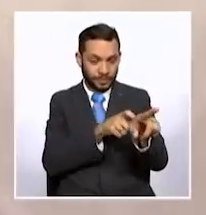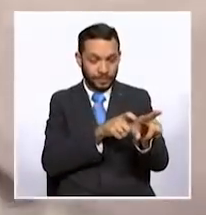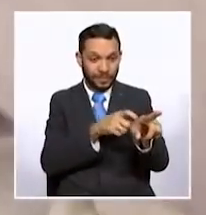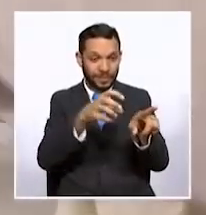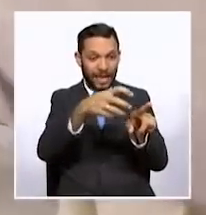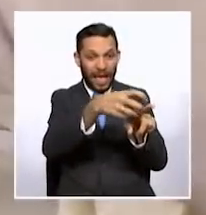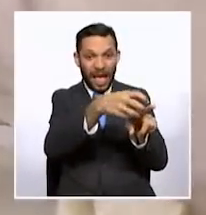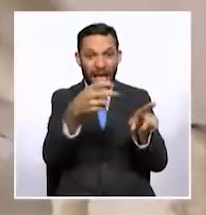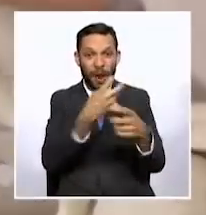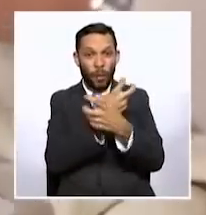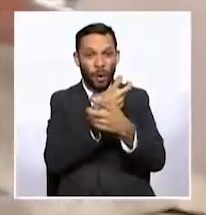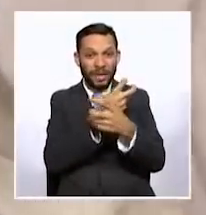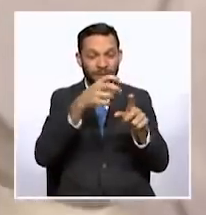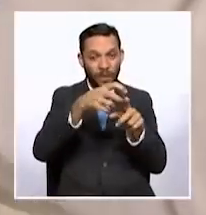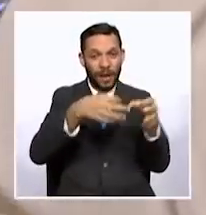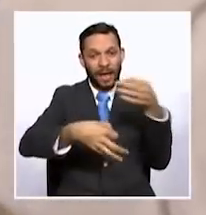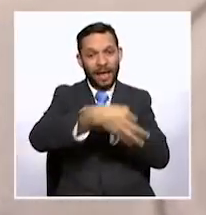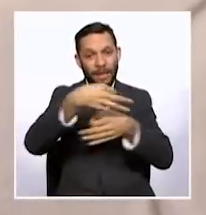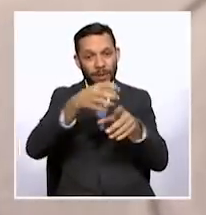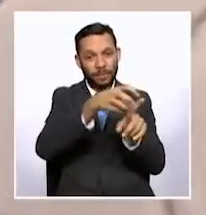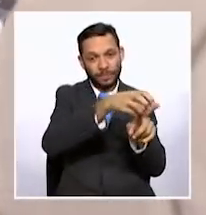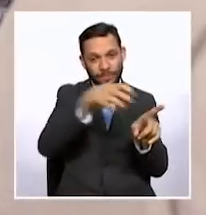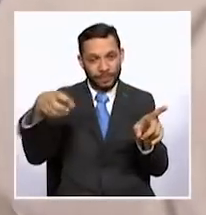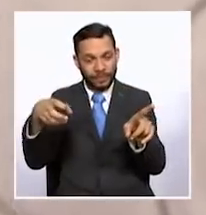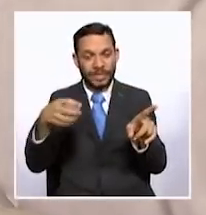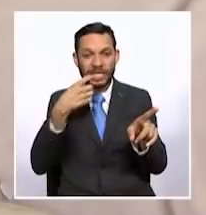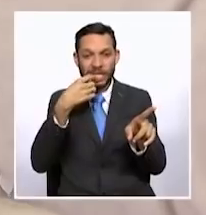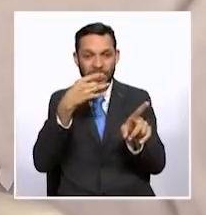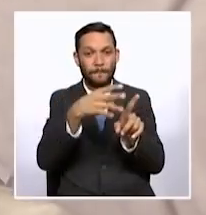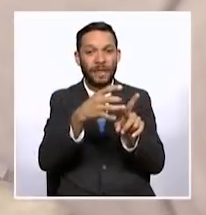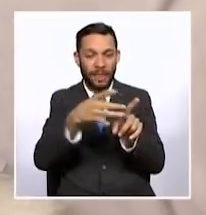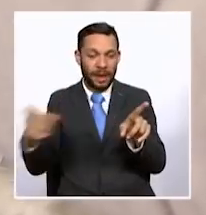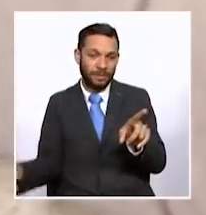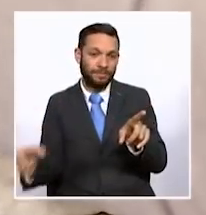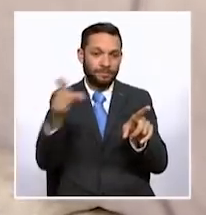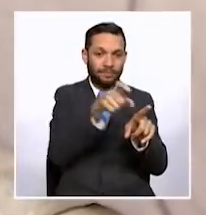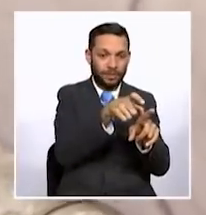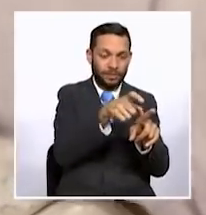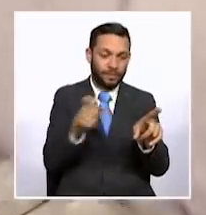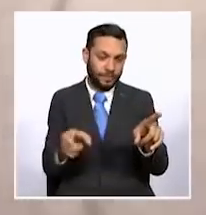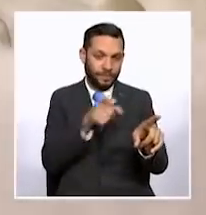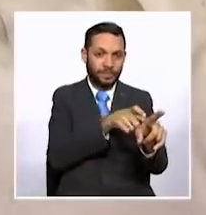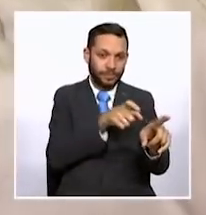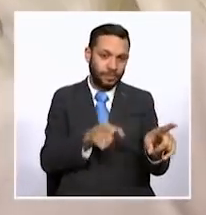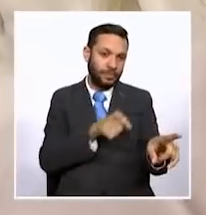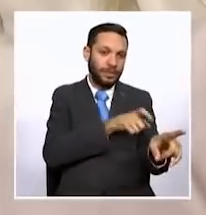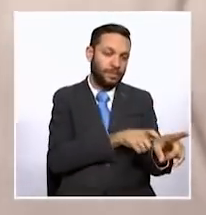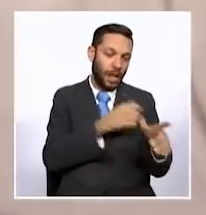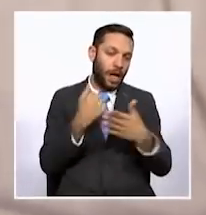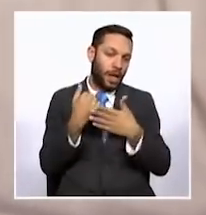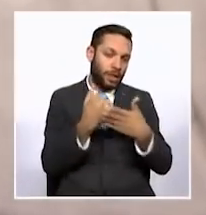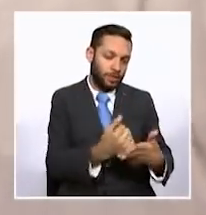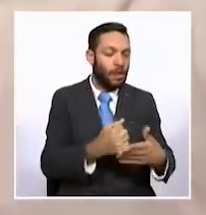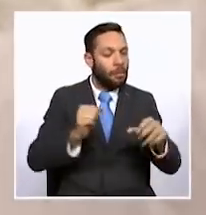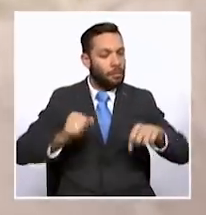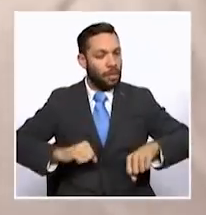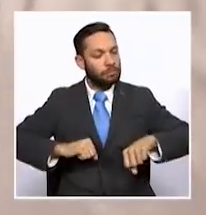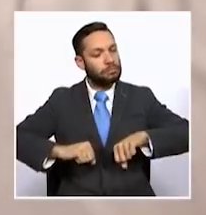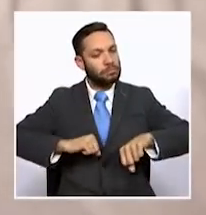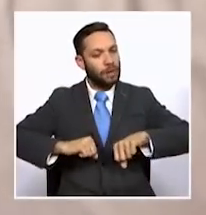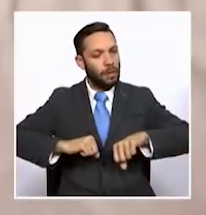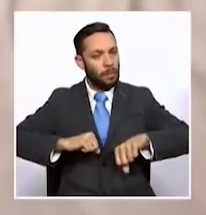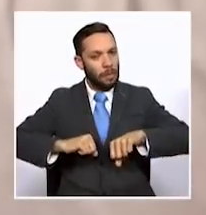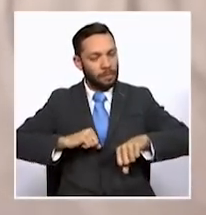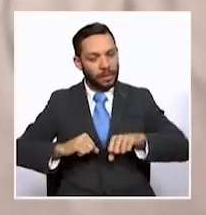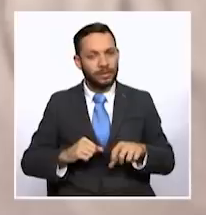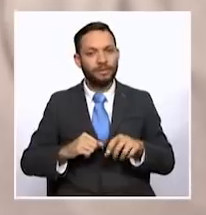y esto lo reemplazamos por una superficie que es metálica con una superficie que es en polietileno, que es la que tenemos acá, y esta superficie en polietileno